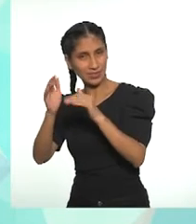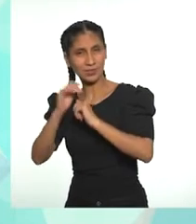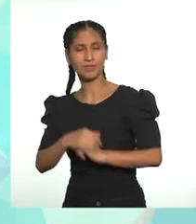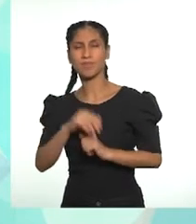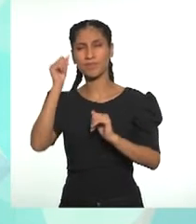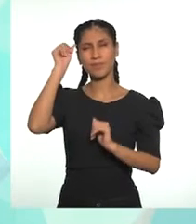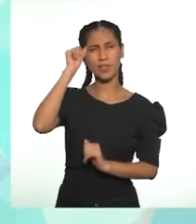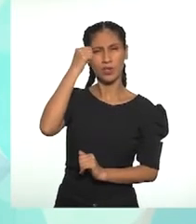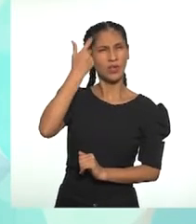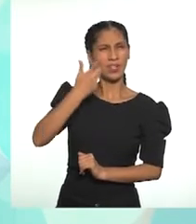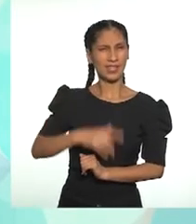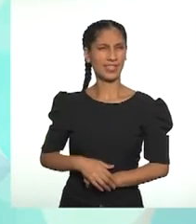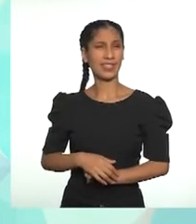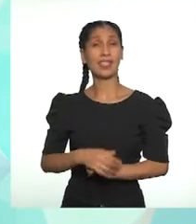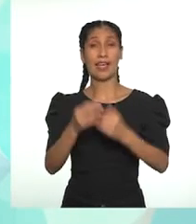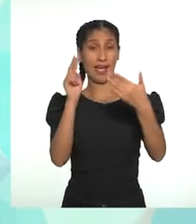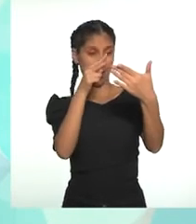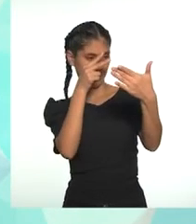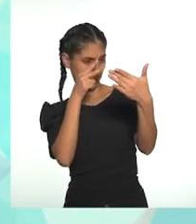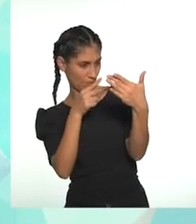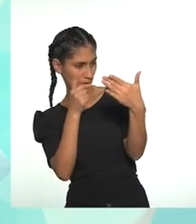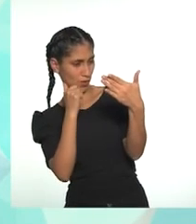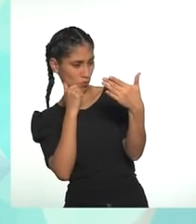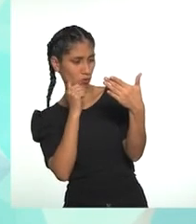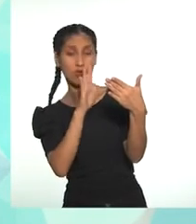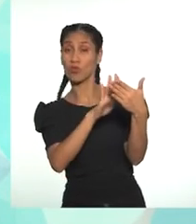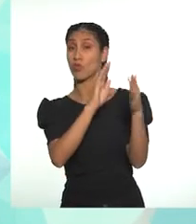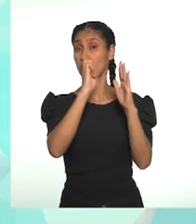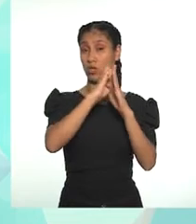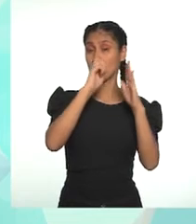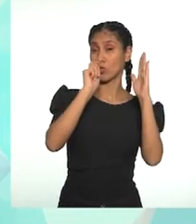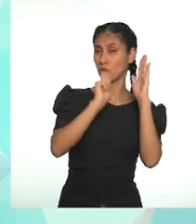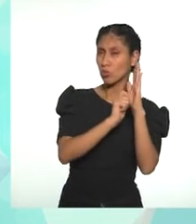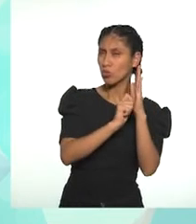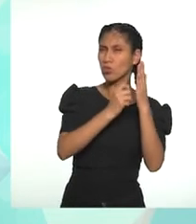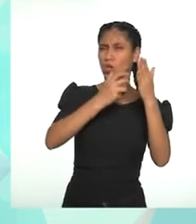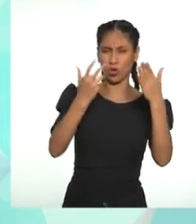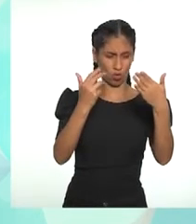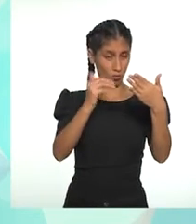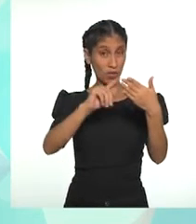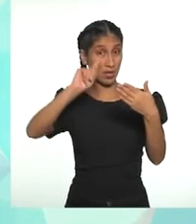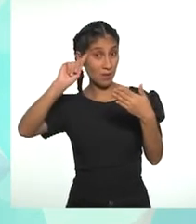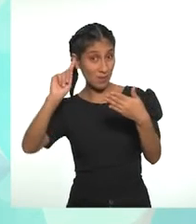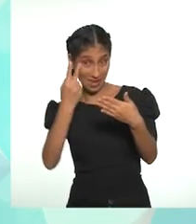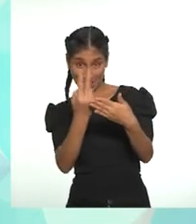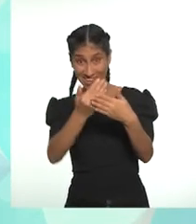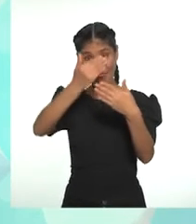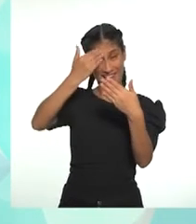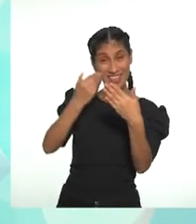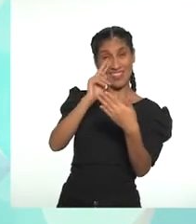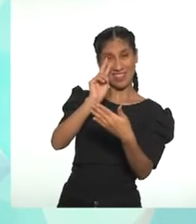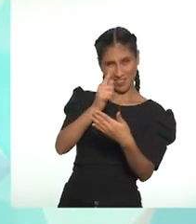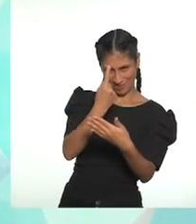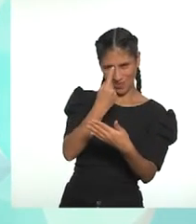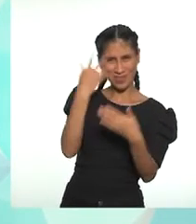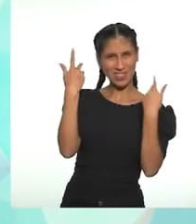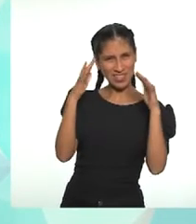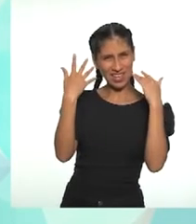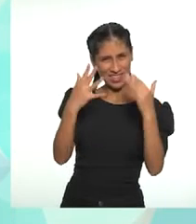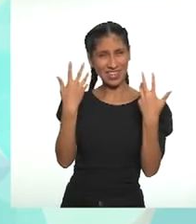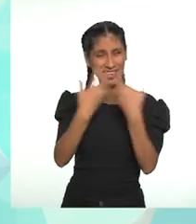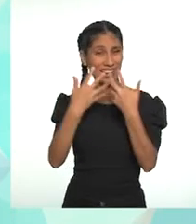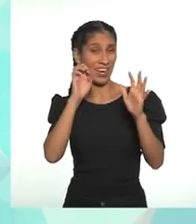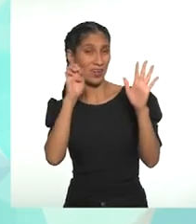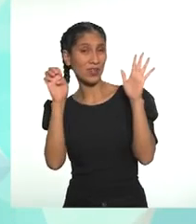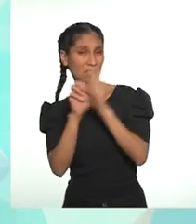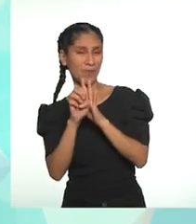ideas previas. Recuerden que debemos tener en cuenta la estructura del texto instructivo que vimos en la primera parte del programa